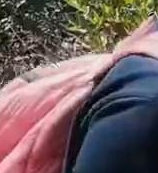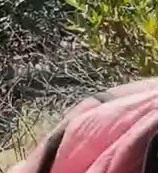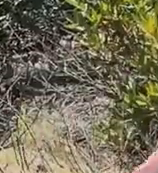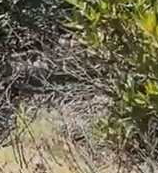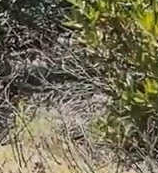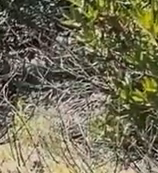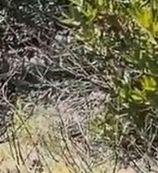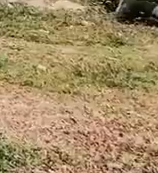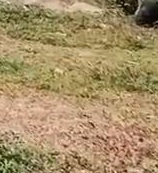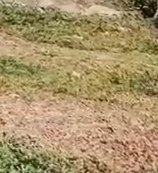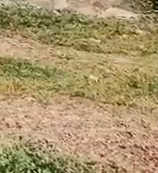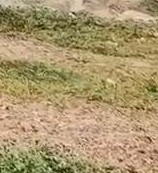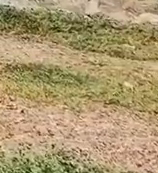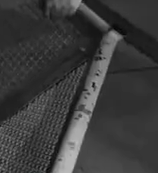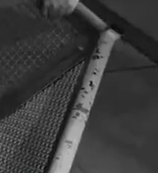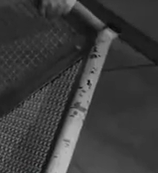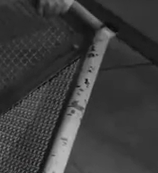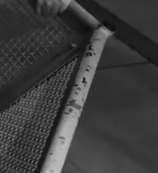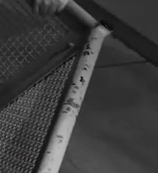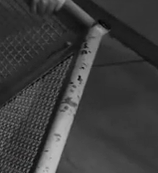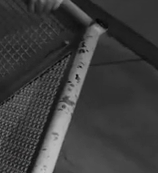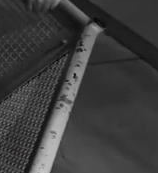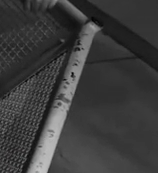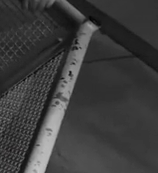los conocimientos